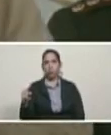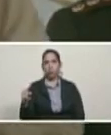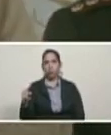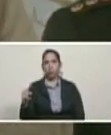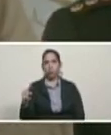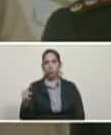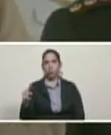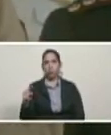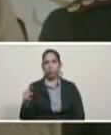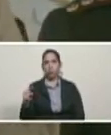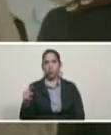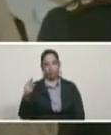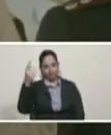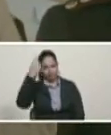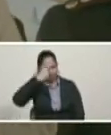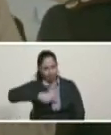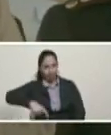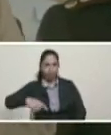la dicha histórica